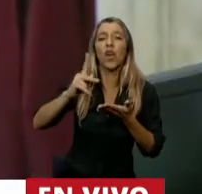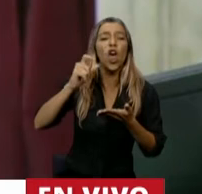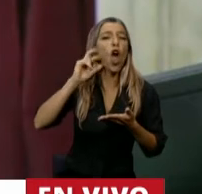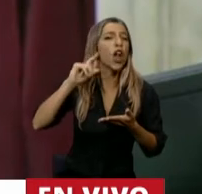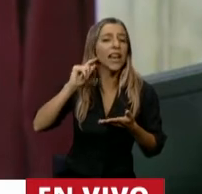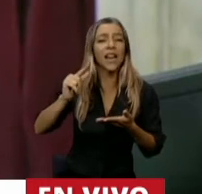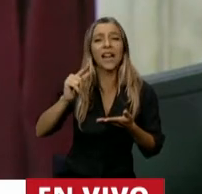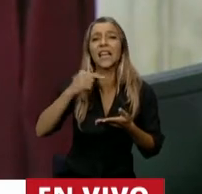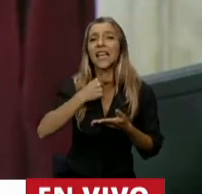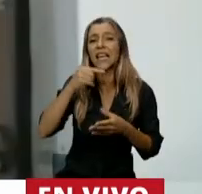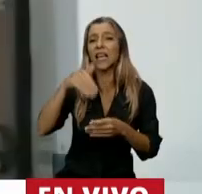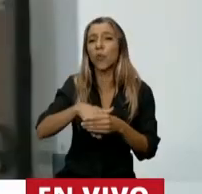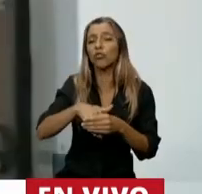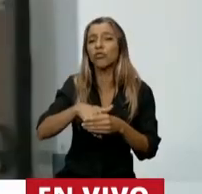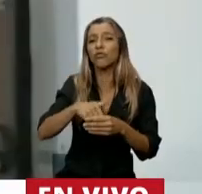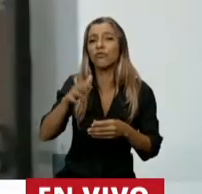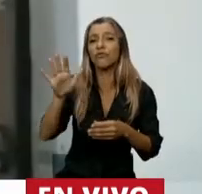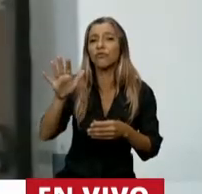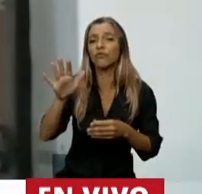votar.